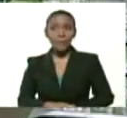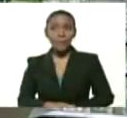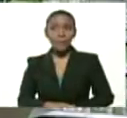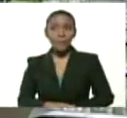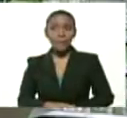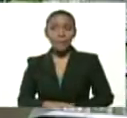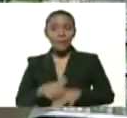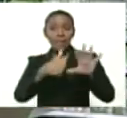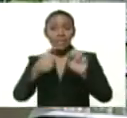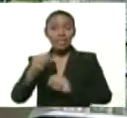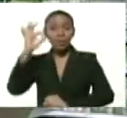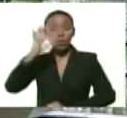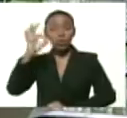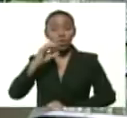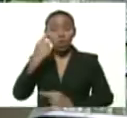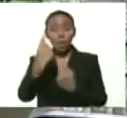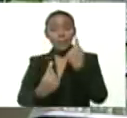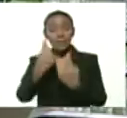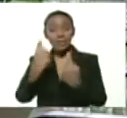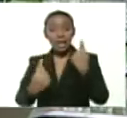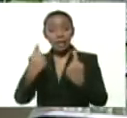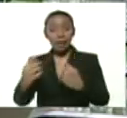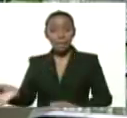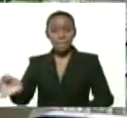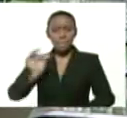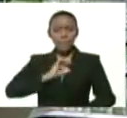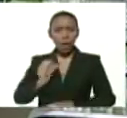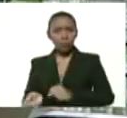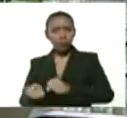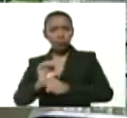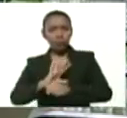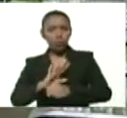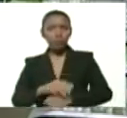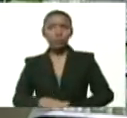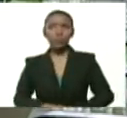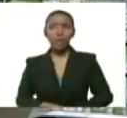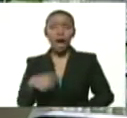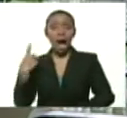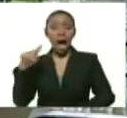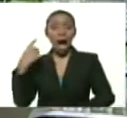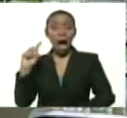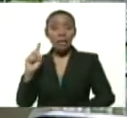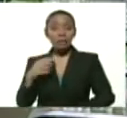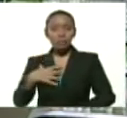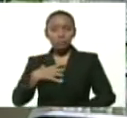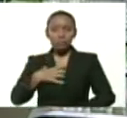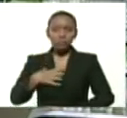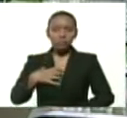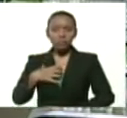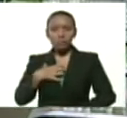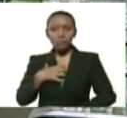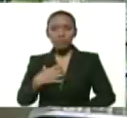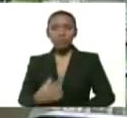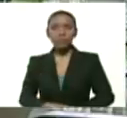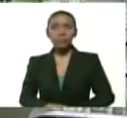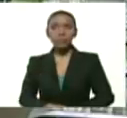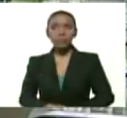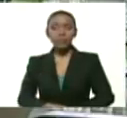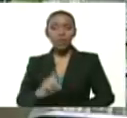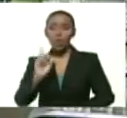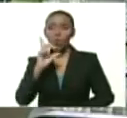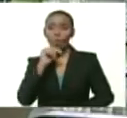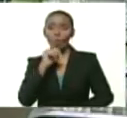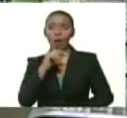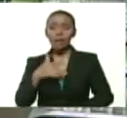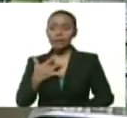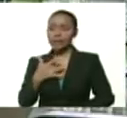El 60% de los pacientes infectados por COVID-19 están asintomáticos, no tienen ningún tipo